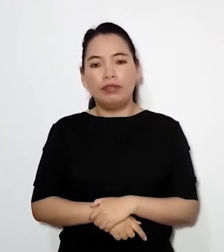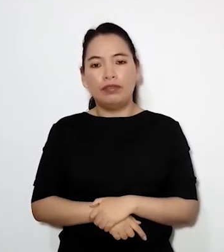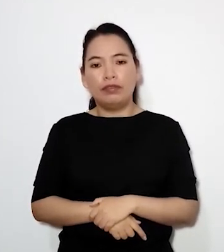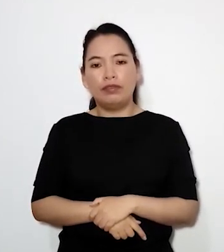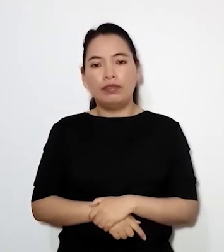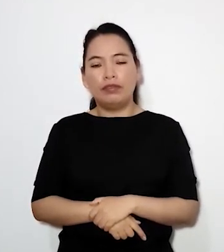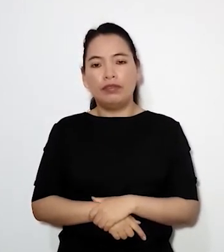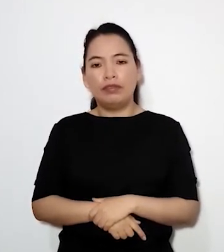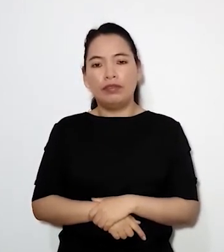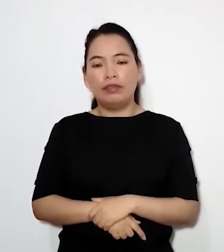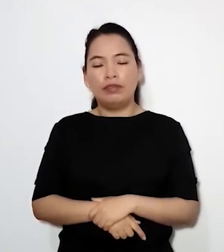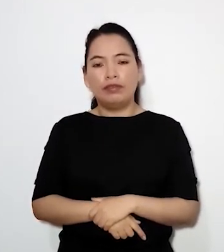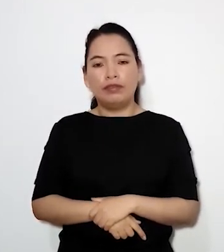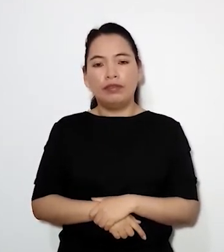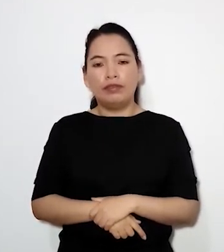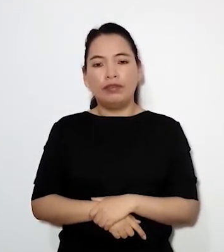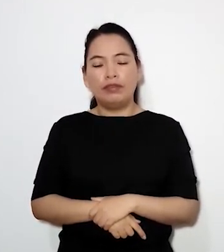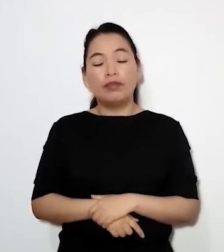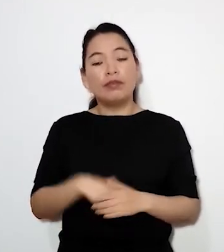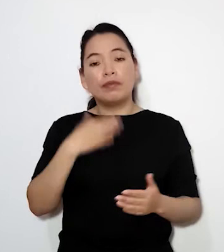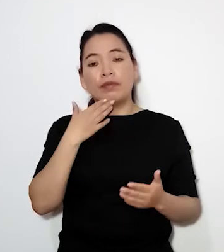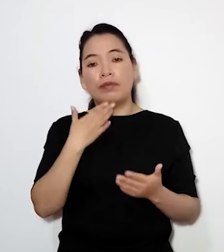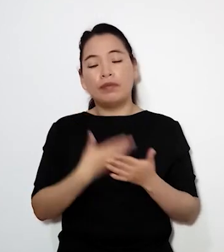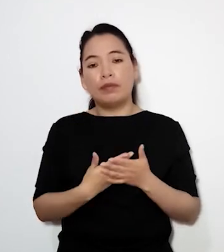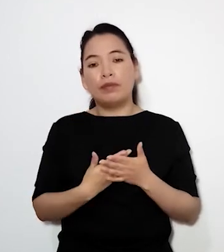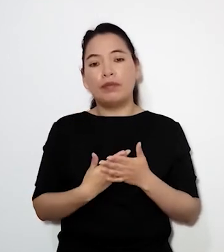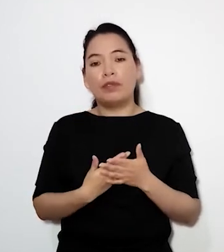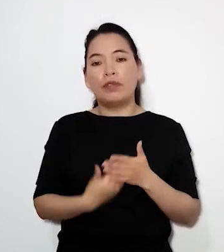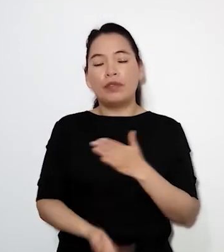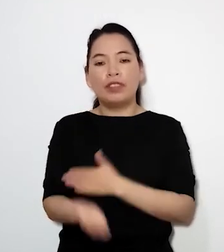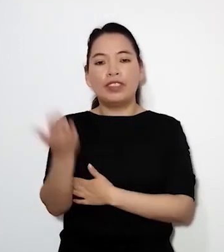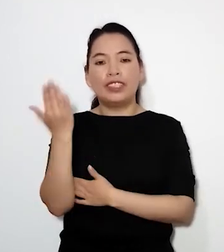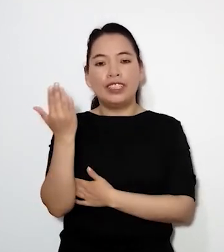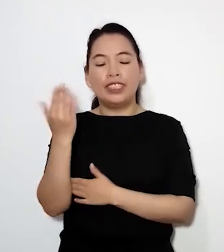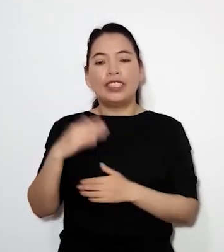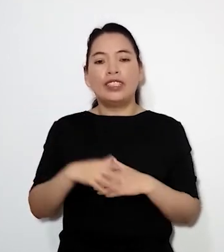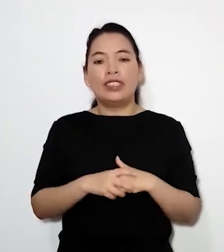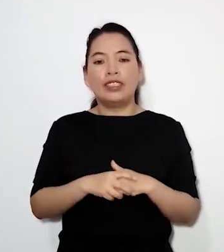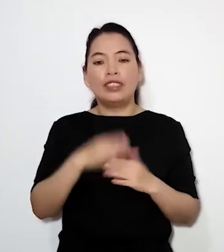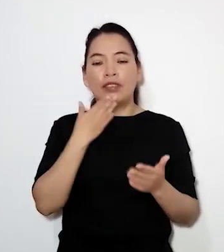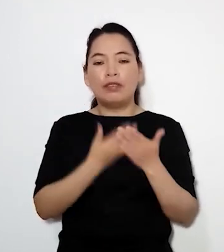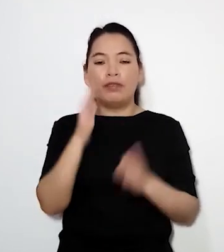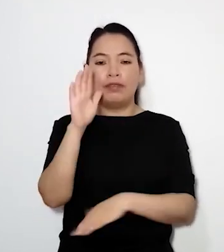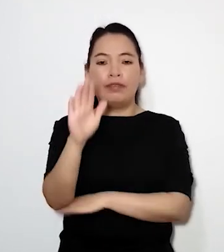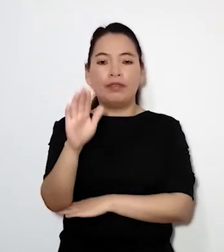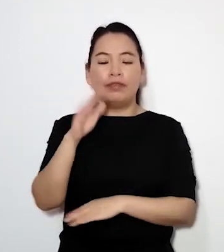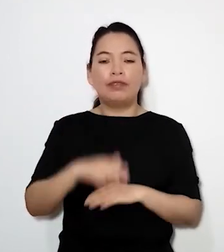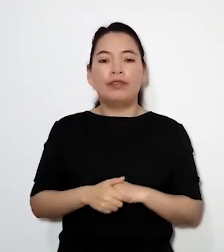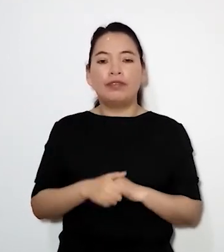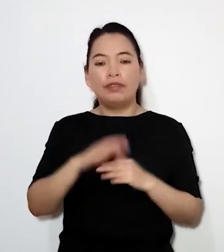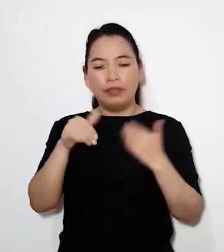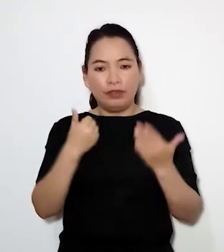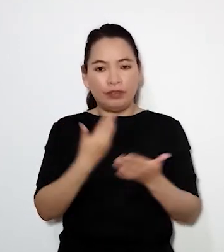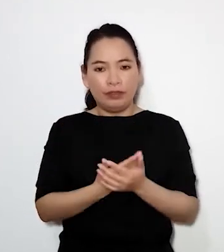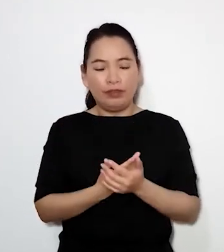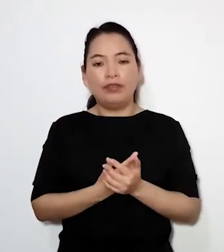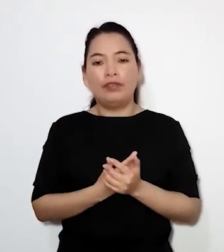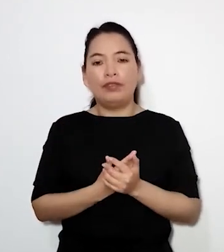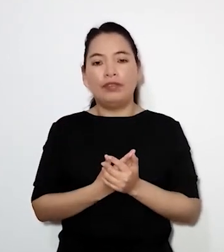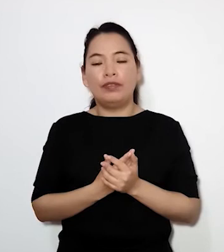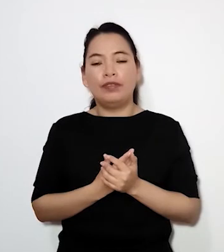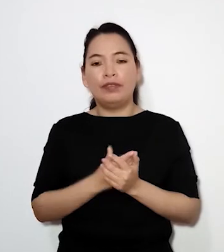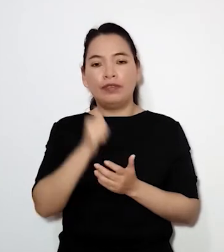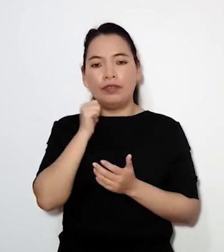Muy buenos días, muy buenas tardes para todos y para todas. Muchas gracias por este espacio.